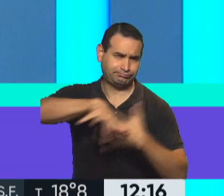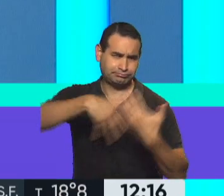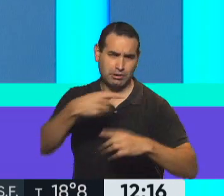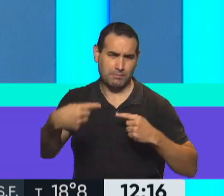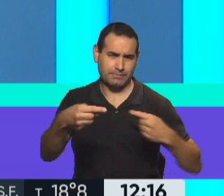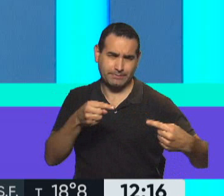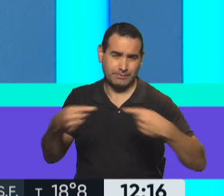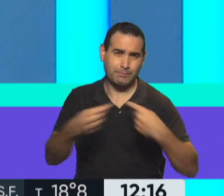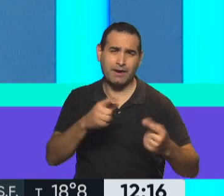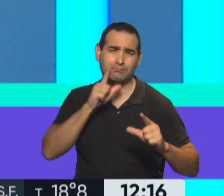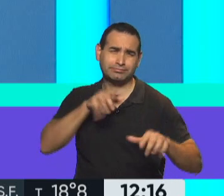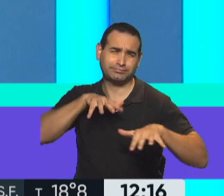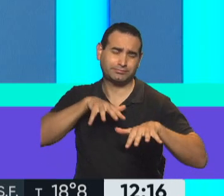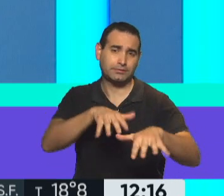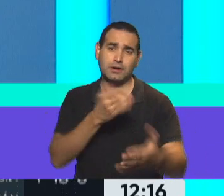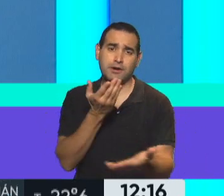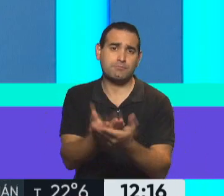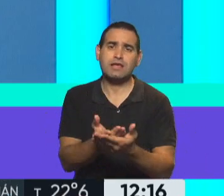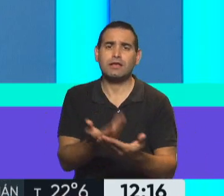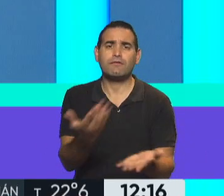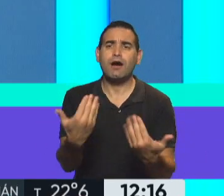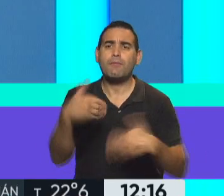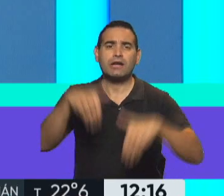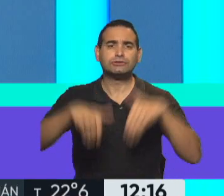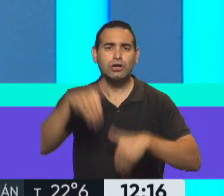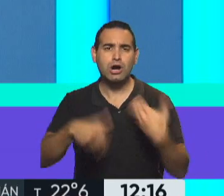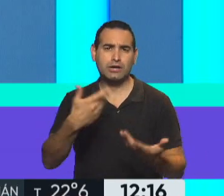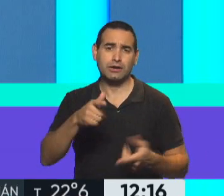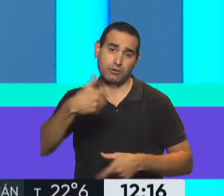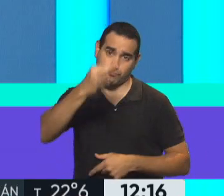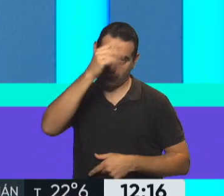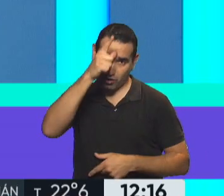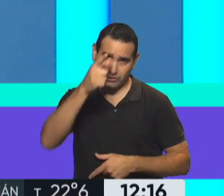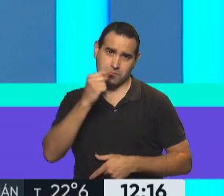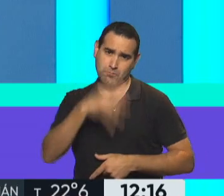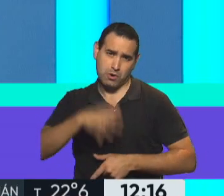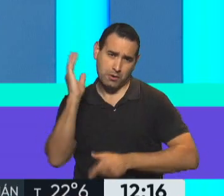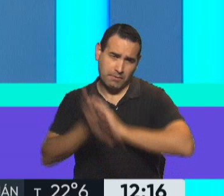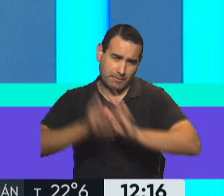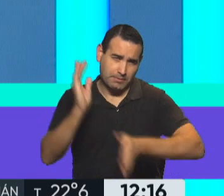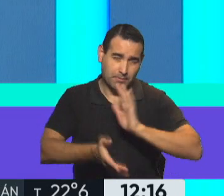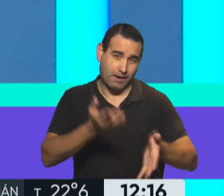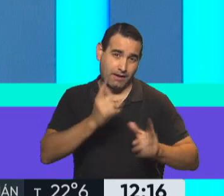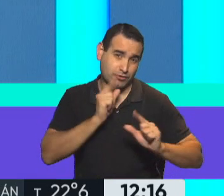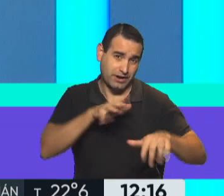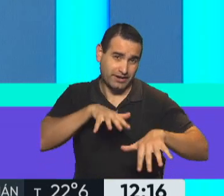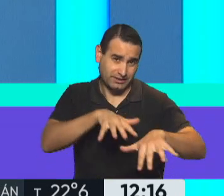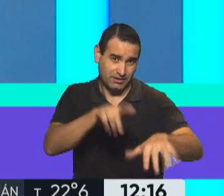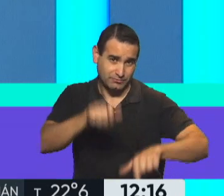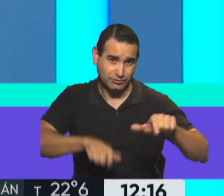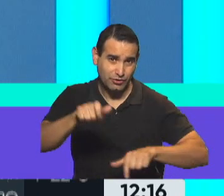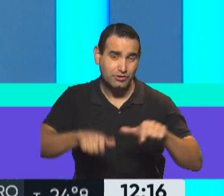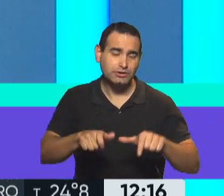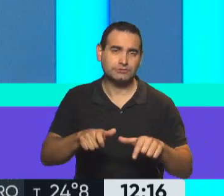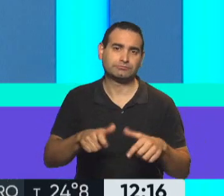multitudinarias pidiéndole que llamar a elecciones represión de parte de las fuerzas policiales a quienes se